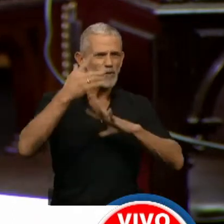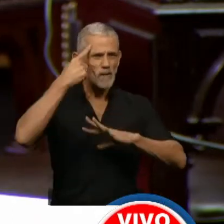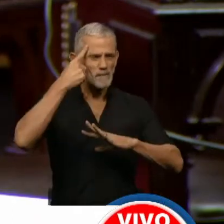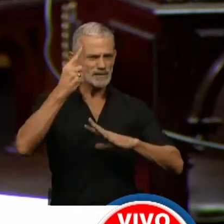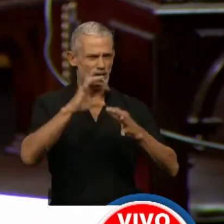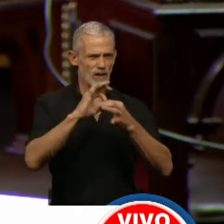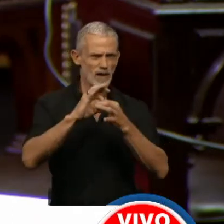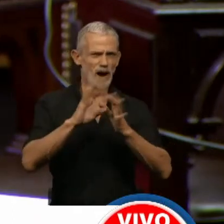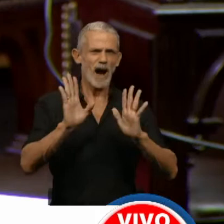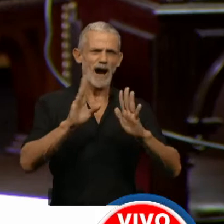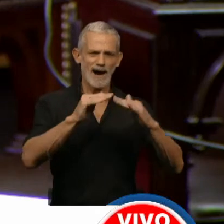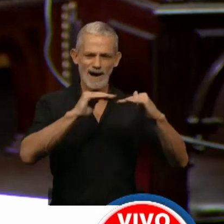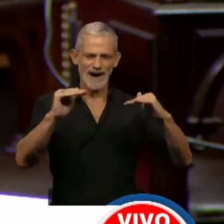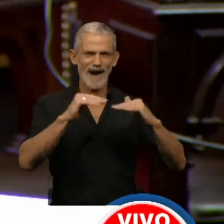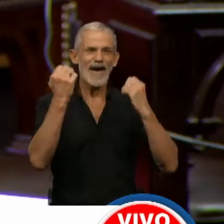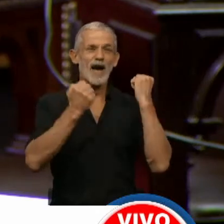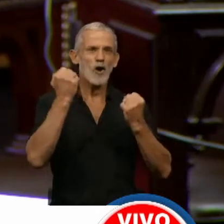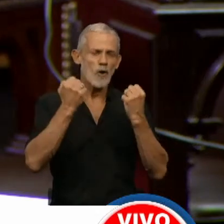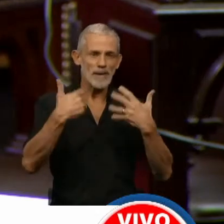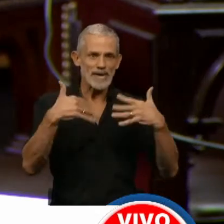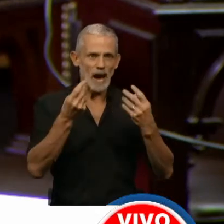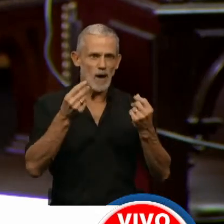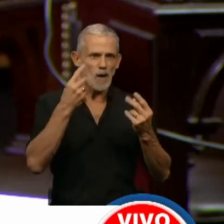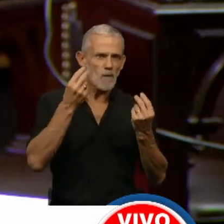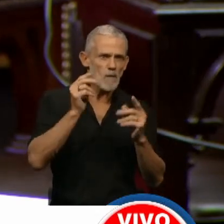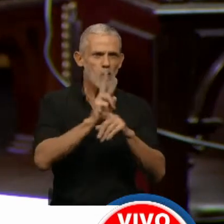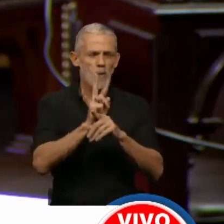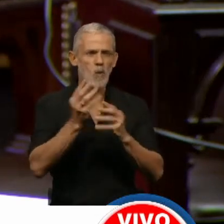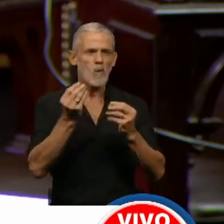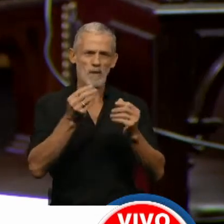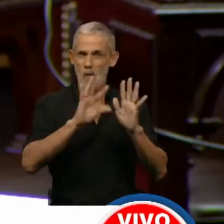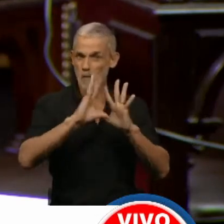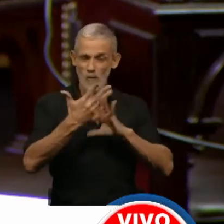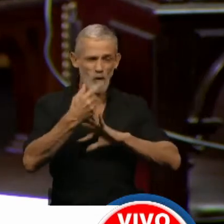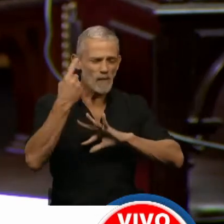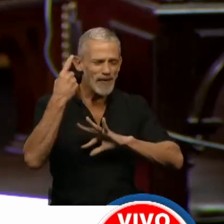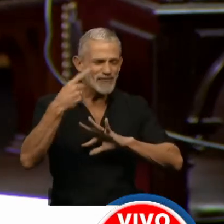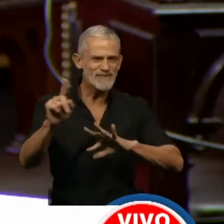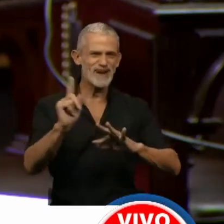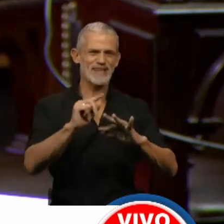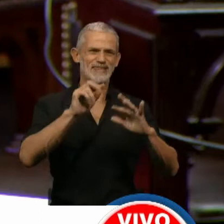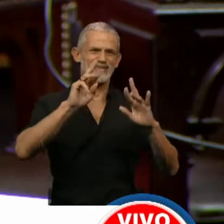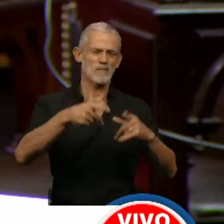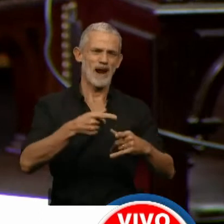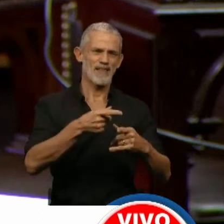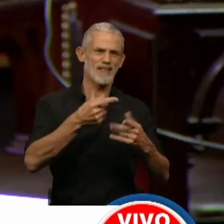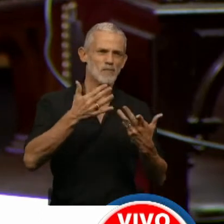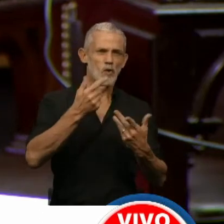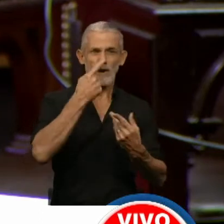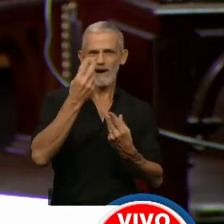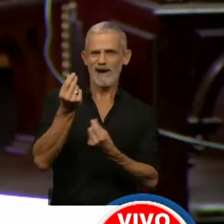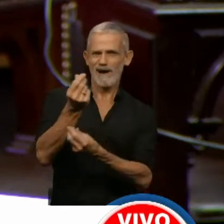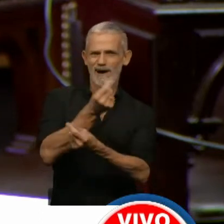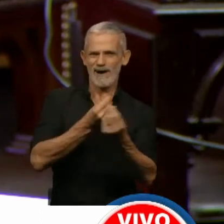misma mirada lineal de economicista, por un modelo que era completamente distinto, que apuntaba a la especulación